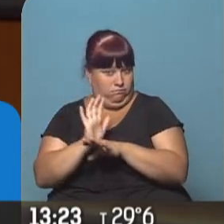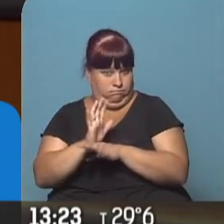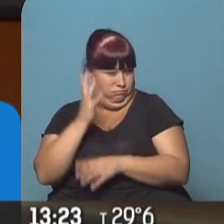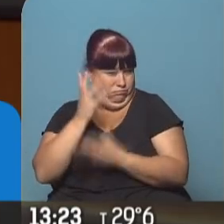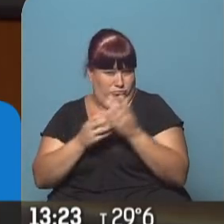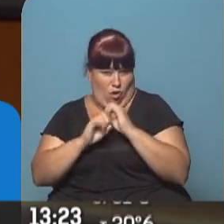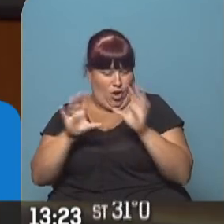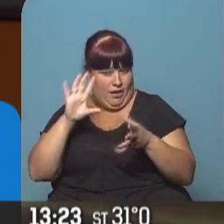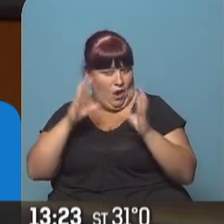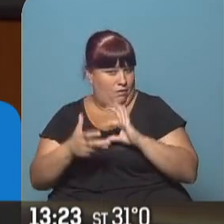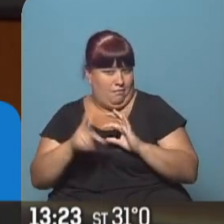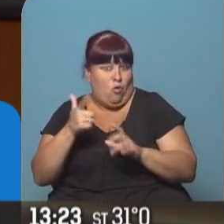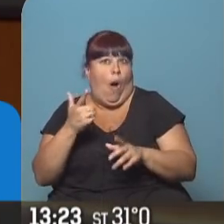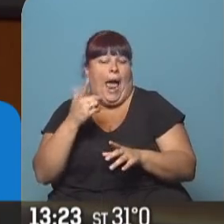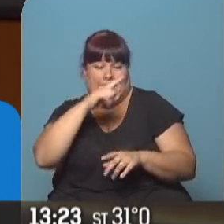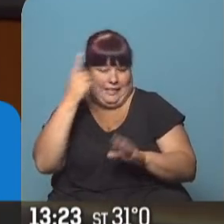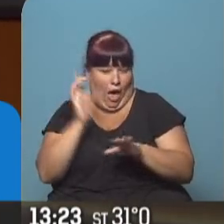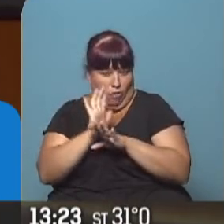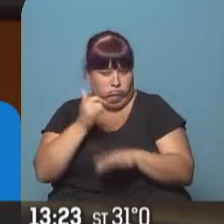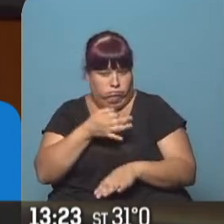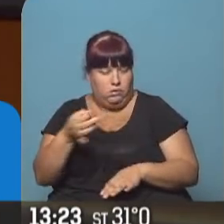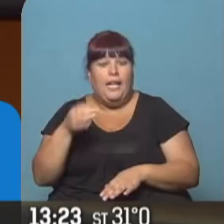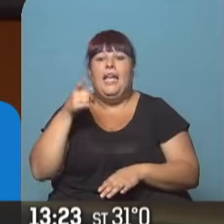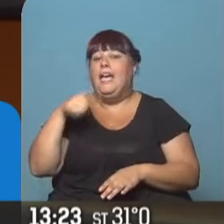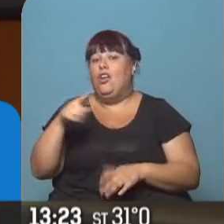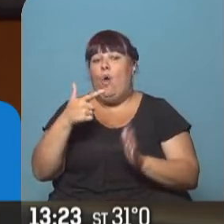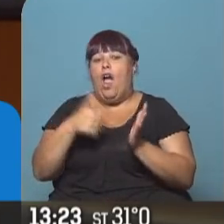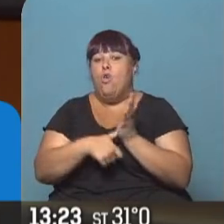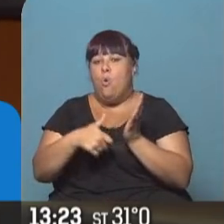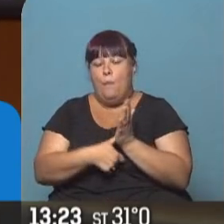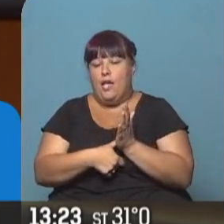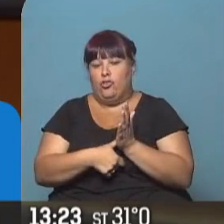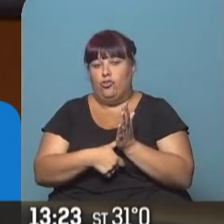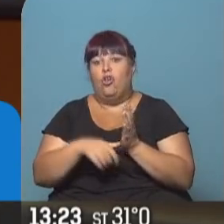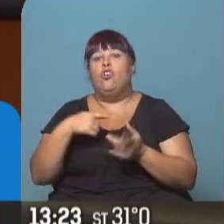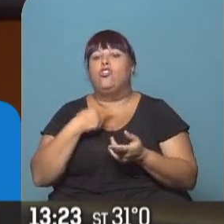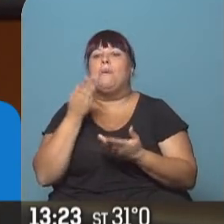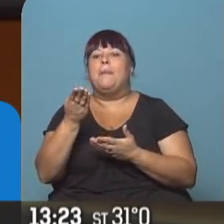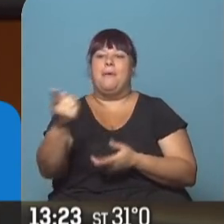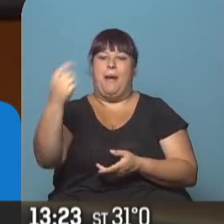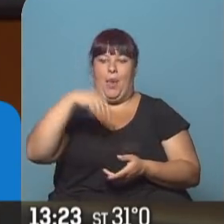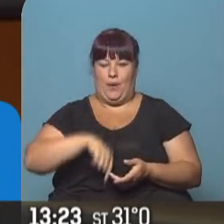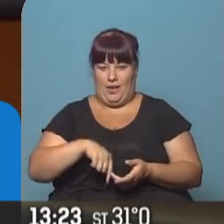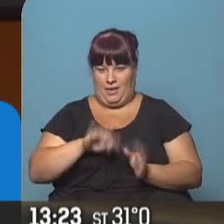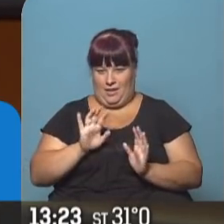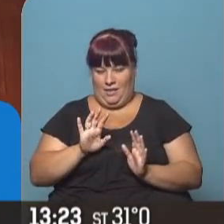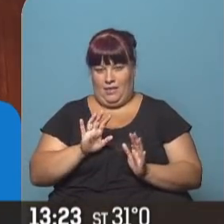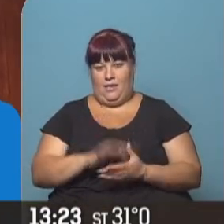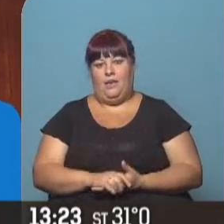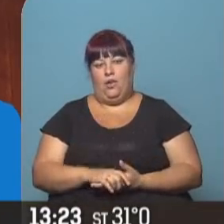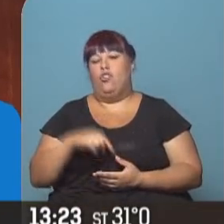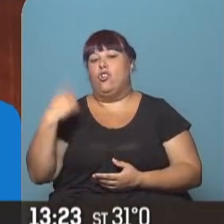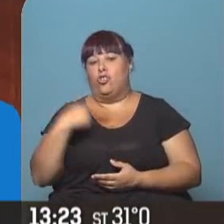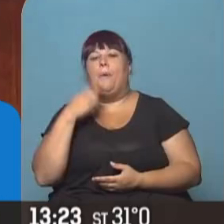fallido, no tenían, exactamente, ellos no tenían la documentación que nosotros exigimos. ¿No?